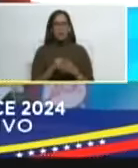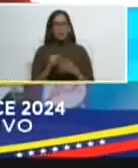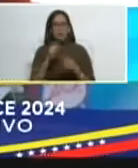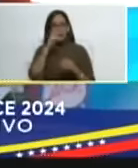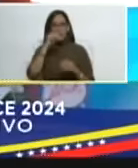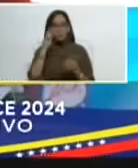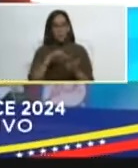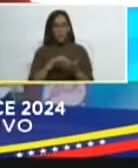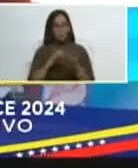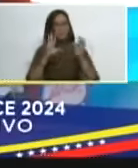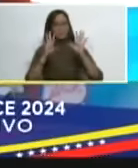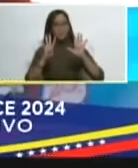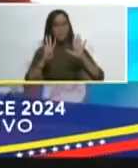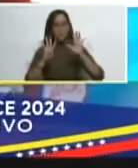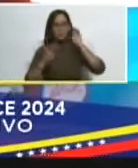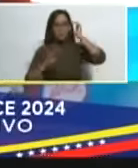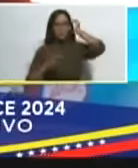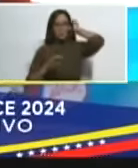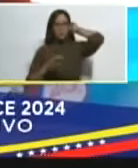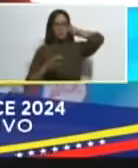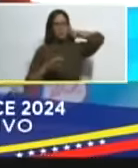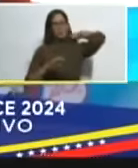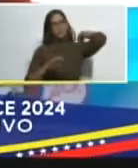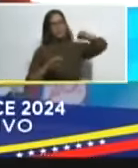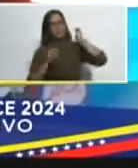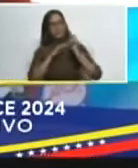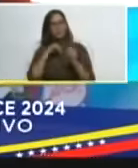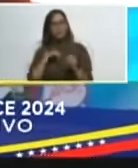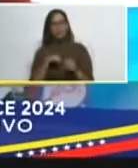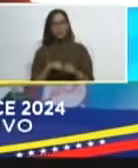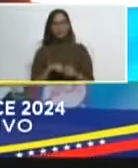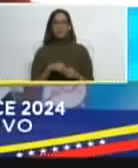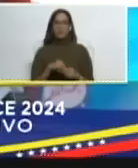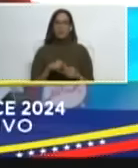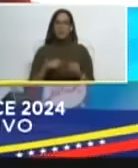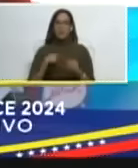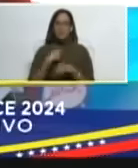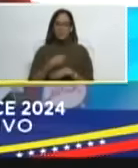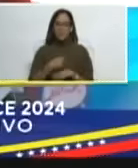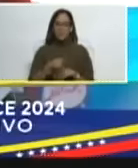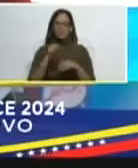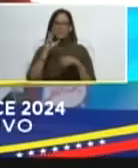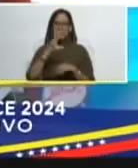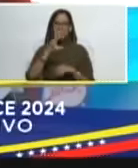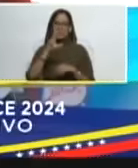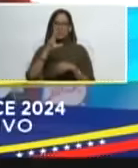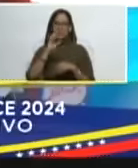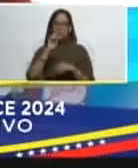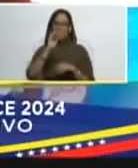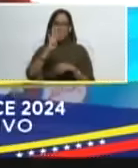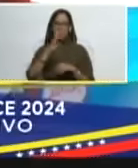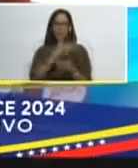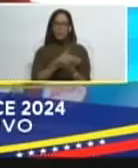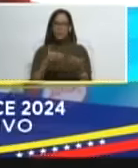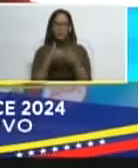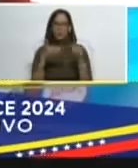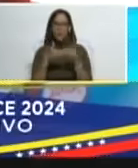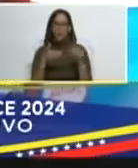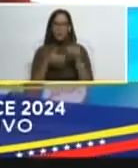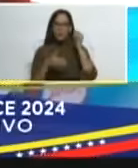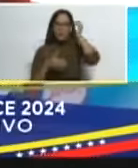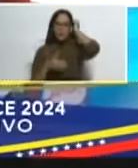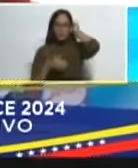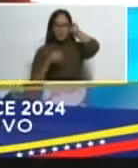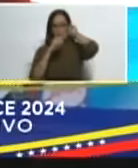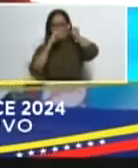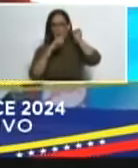año 2019, nosotros invertimos el equivalente a 304 millones de dólares. Fue un año